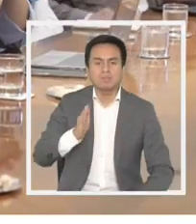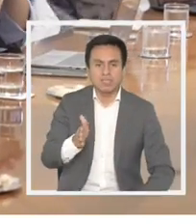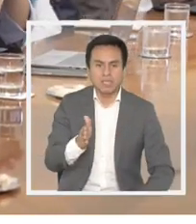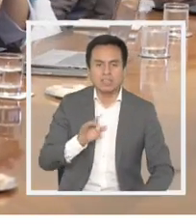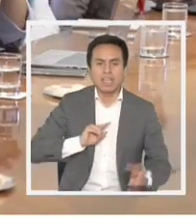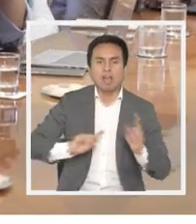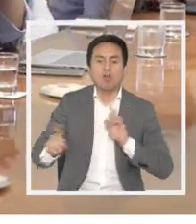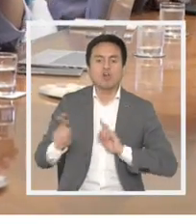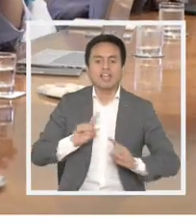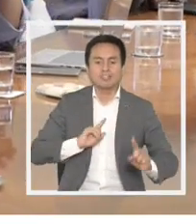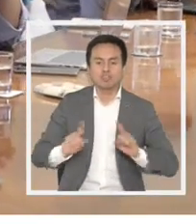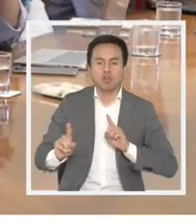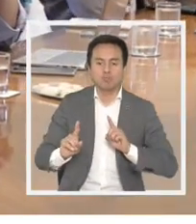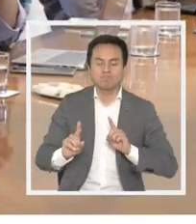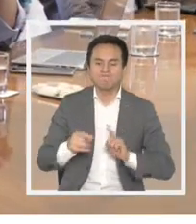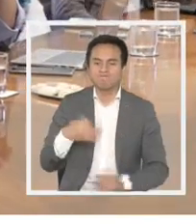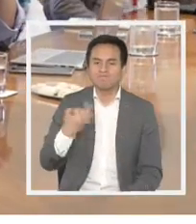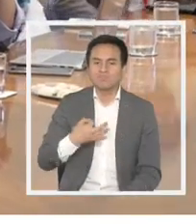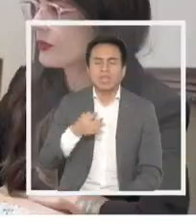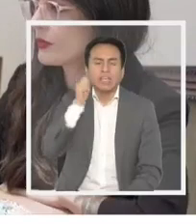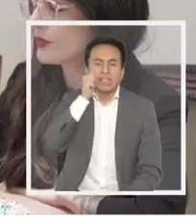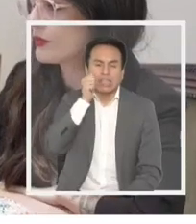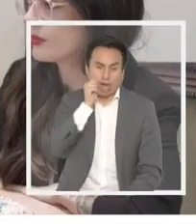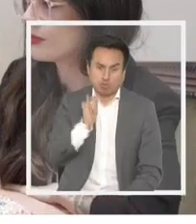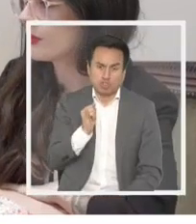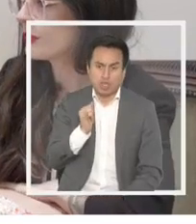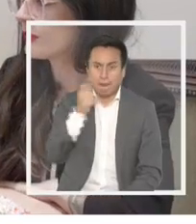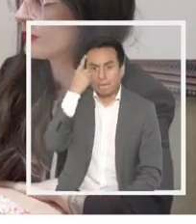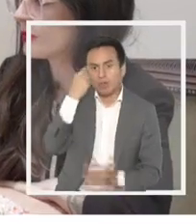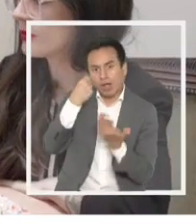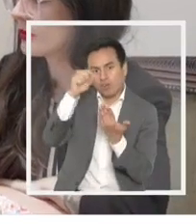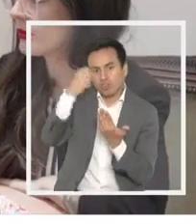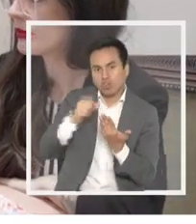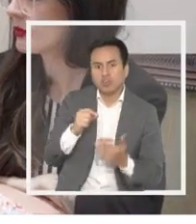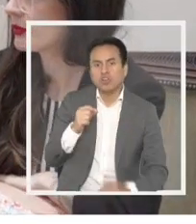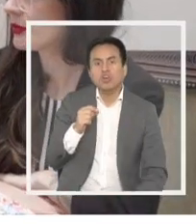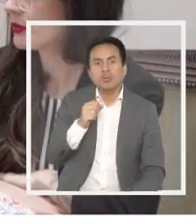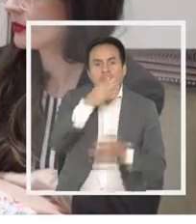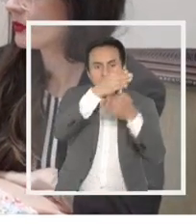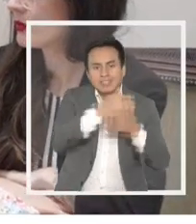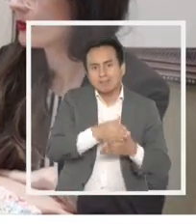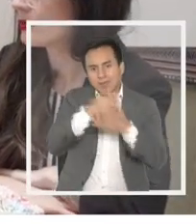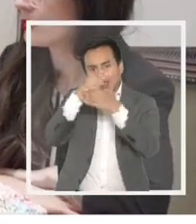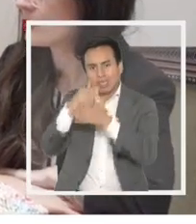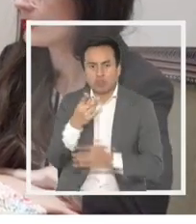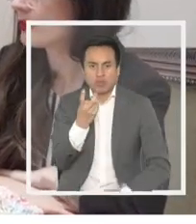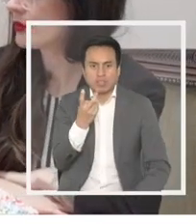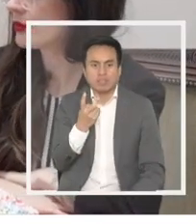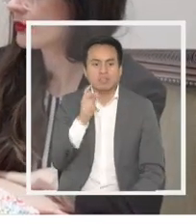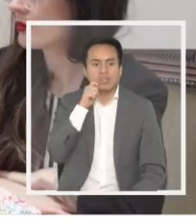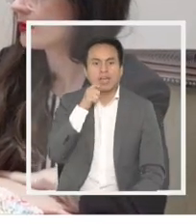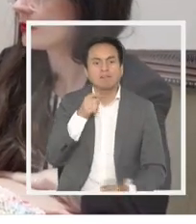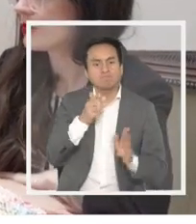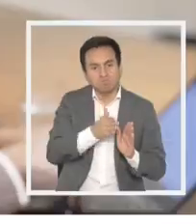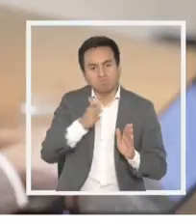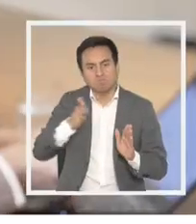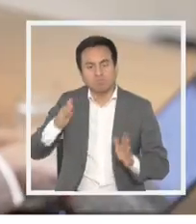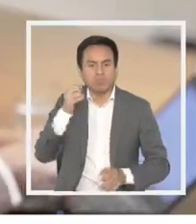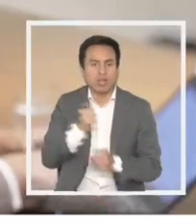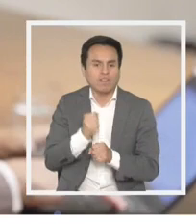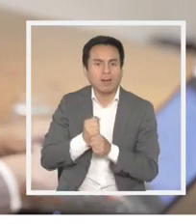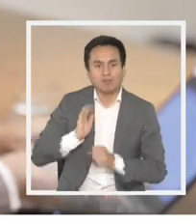de cierto que son diarias pero también de evaluación al menos dos veces a la semana justamente Para no perder este